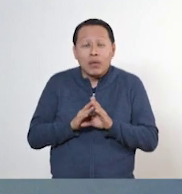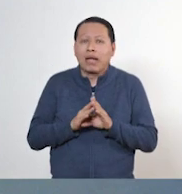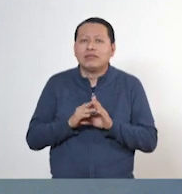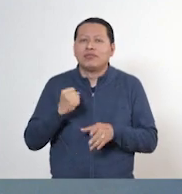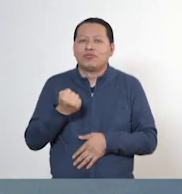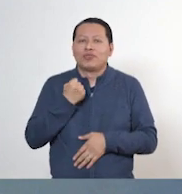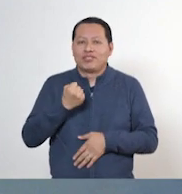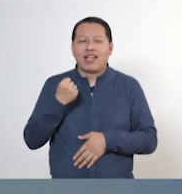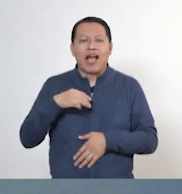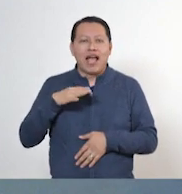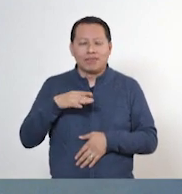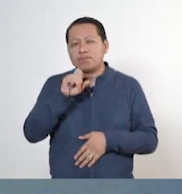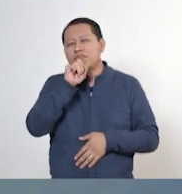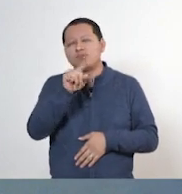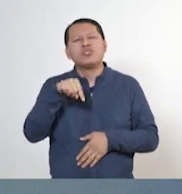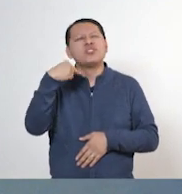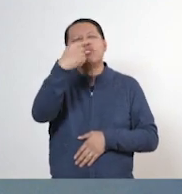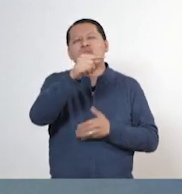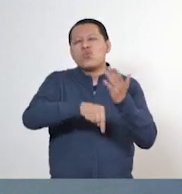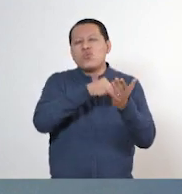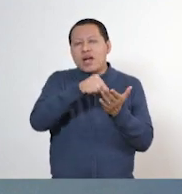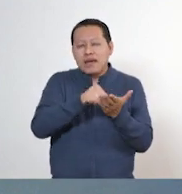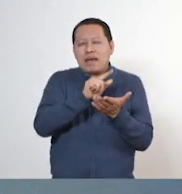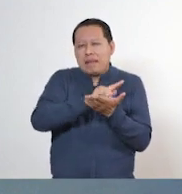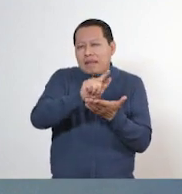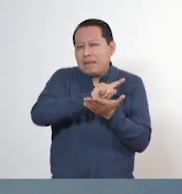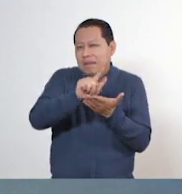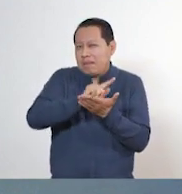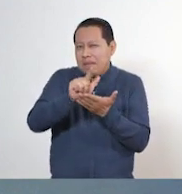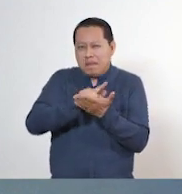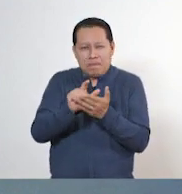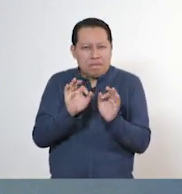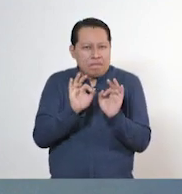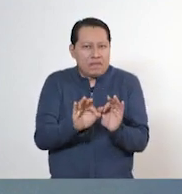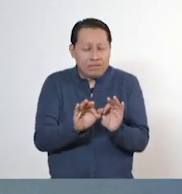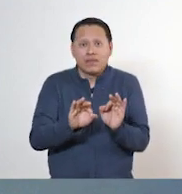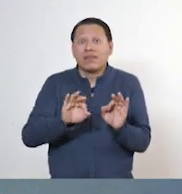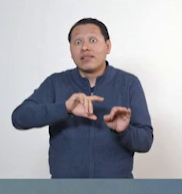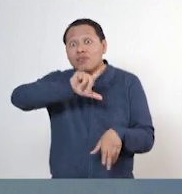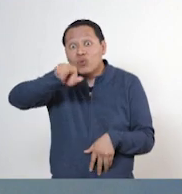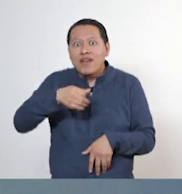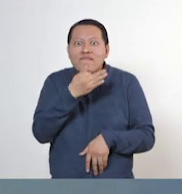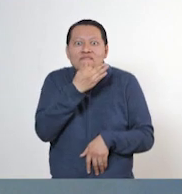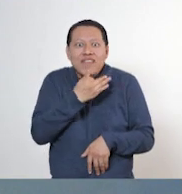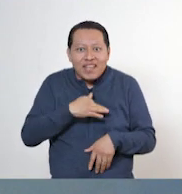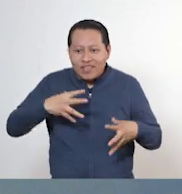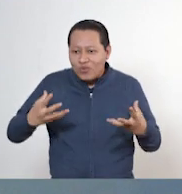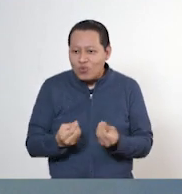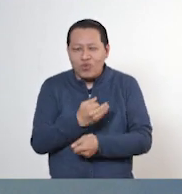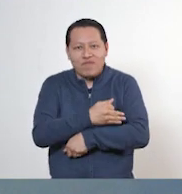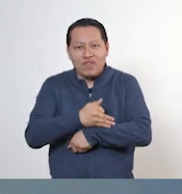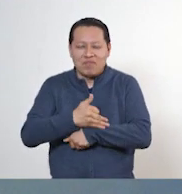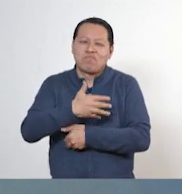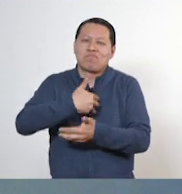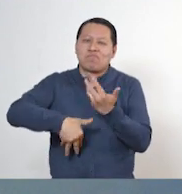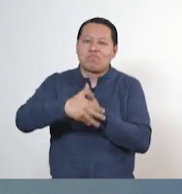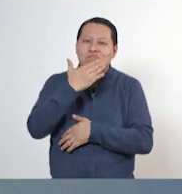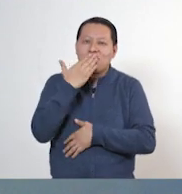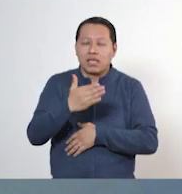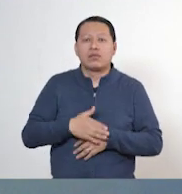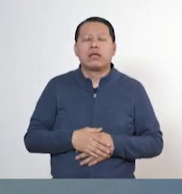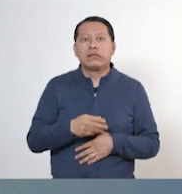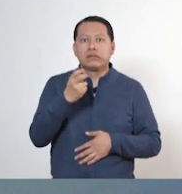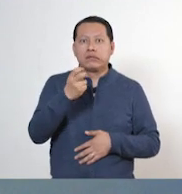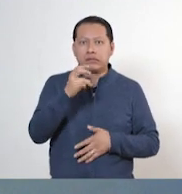el vestido y su hermana pudo disfrutar de su fiesta acompañada de su hermano y de toda su familia. Esto de elegir libremente a